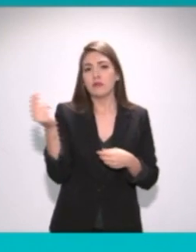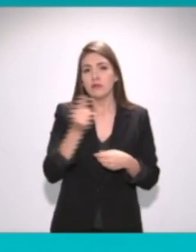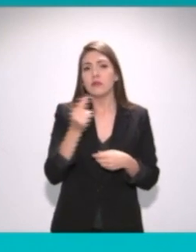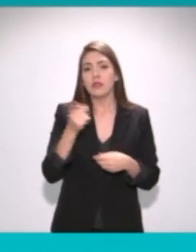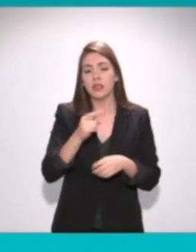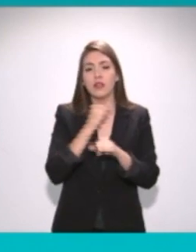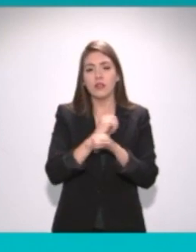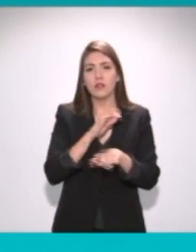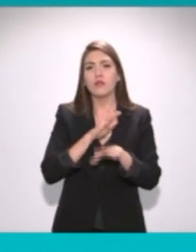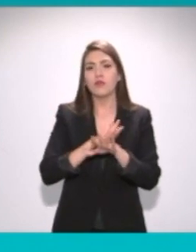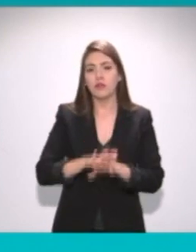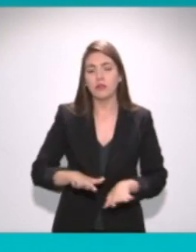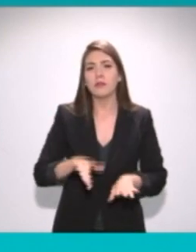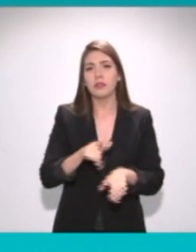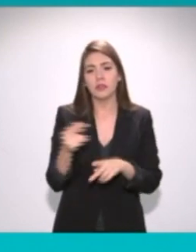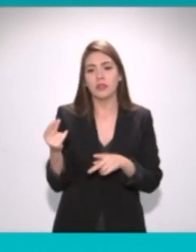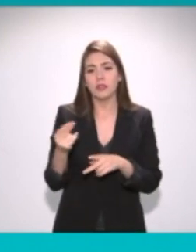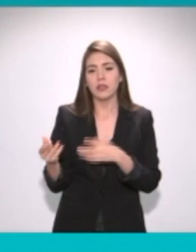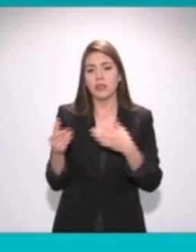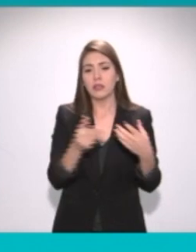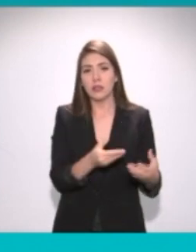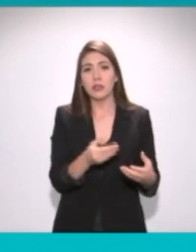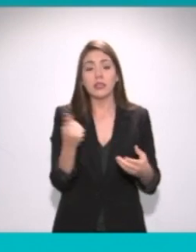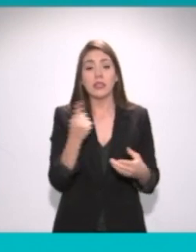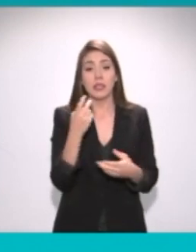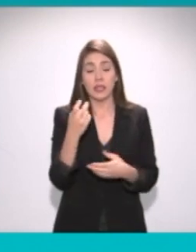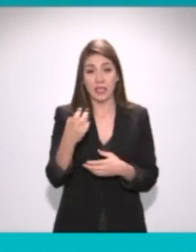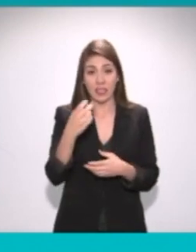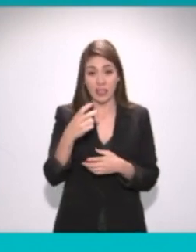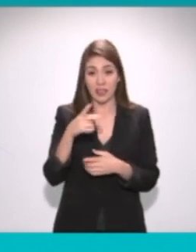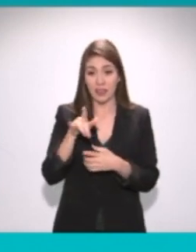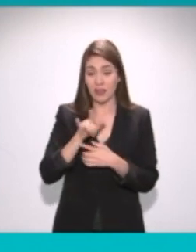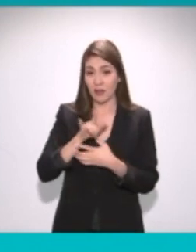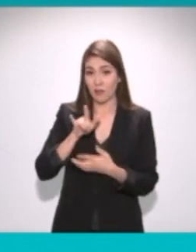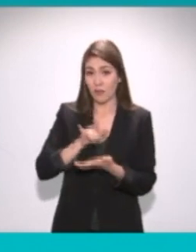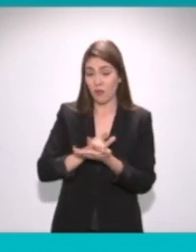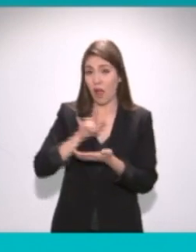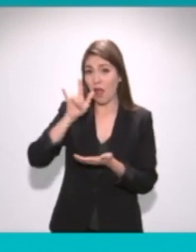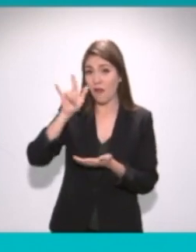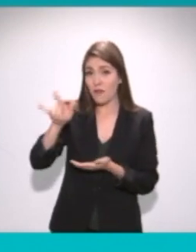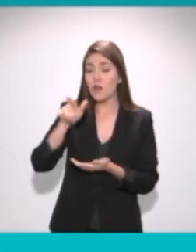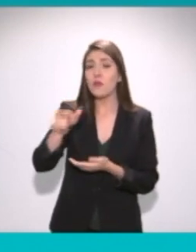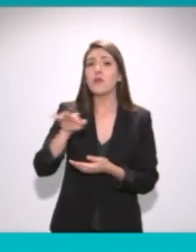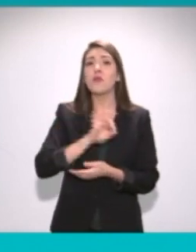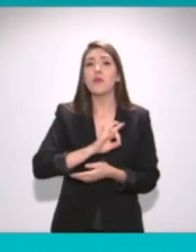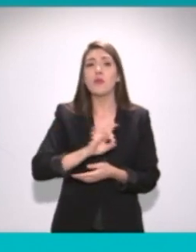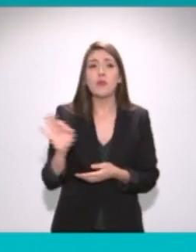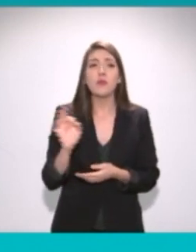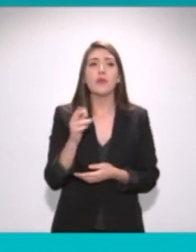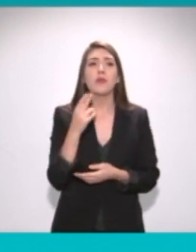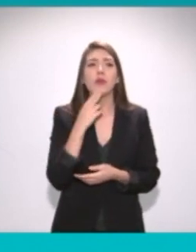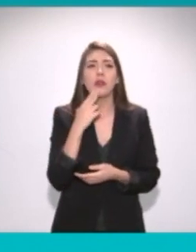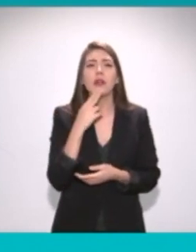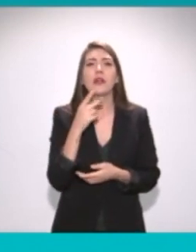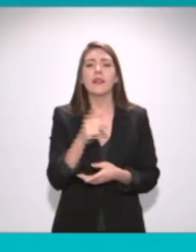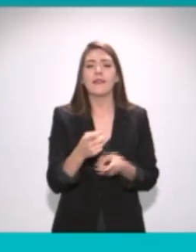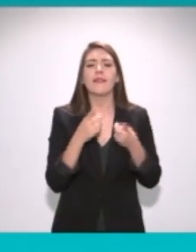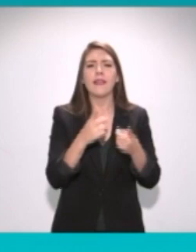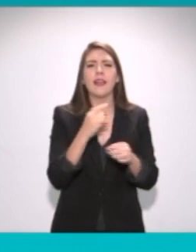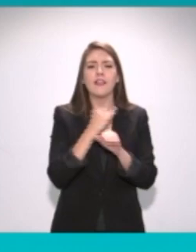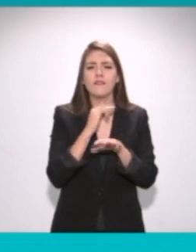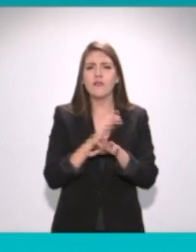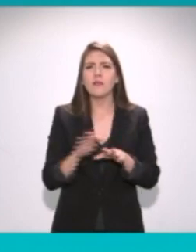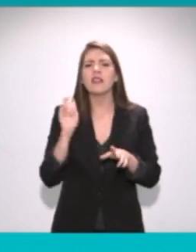y los argumentos que se utilizaron es que esas naves podría deducirse a partir de dar estos datos los patrones de